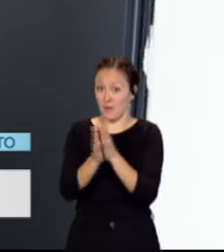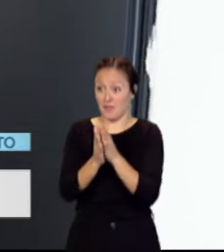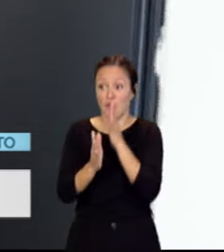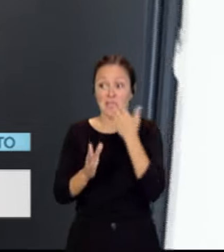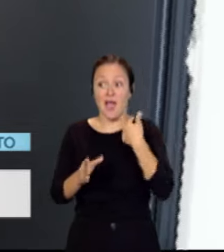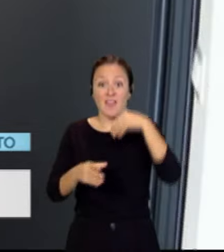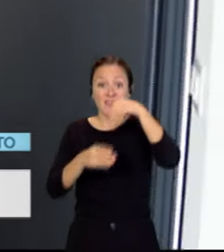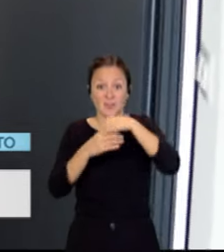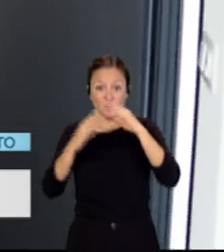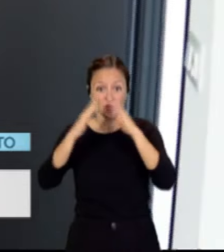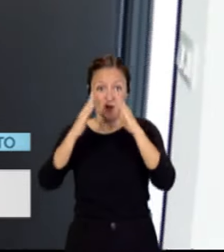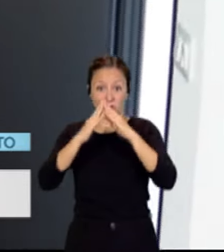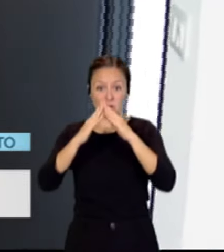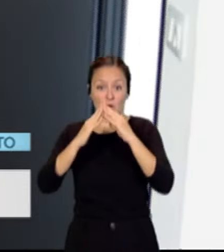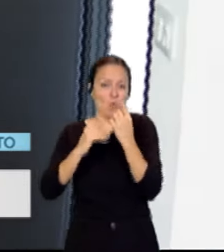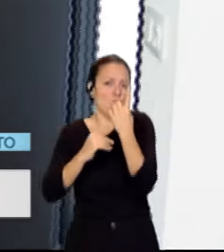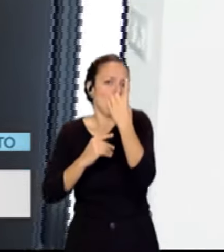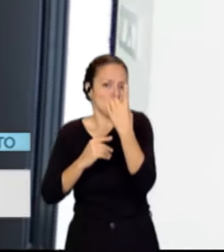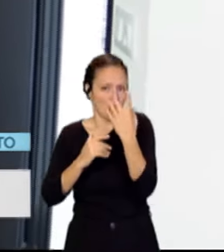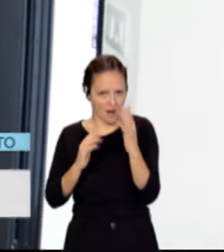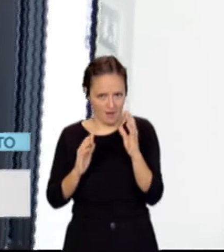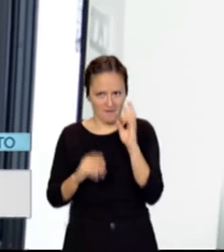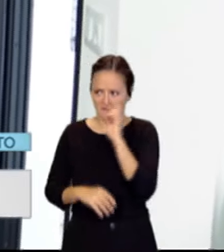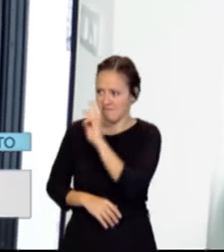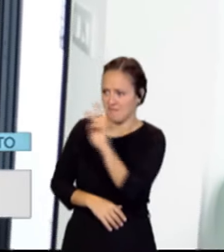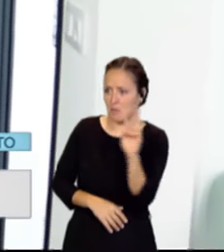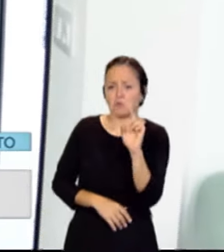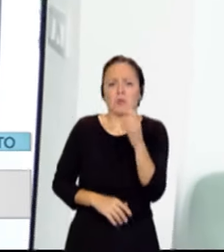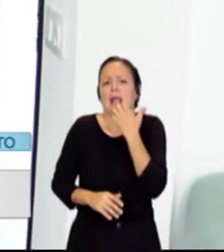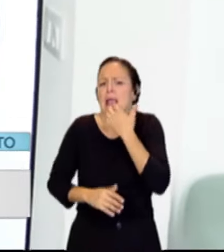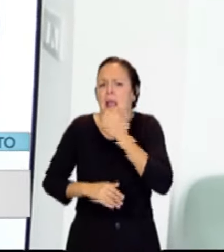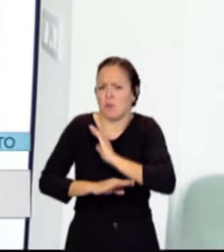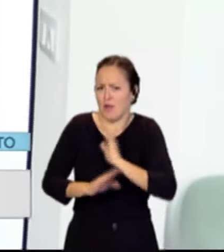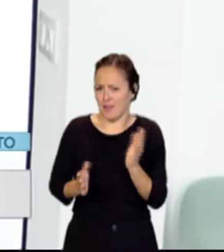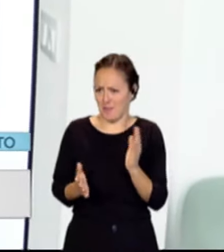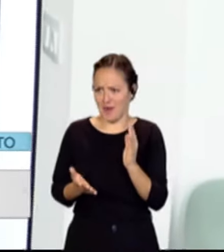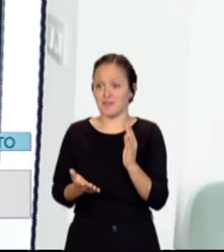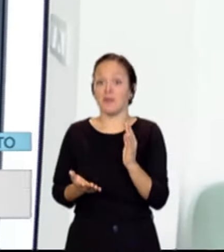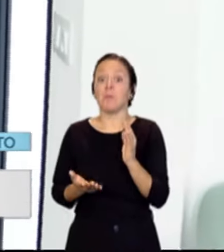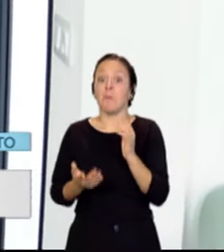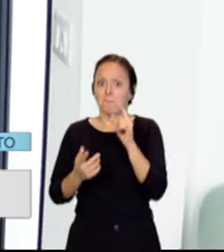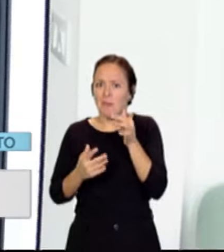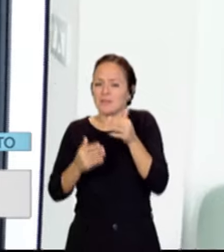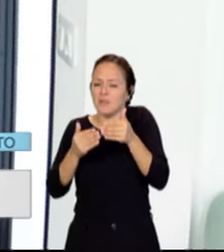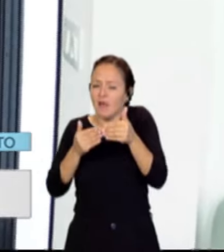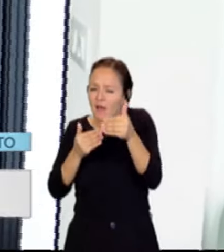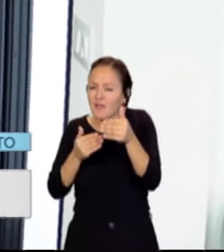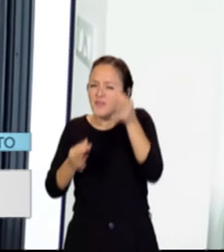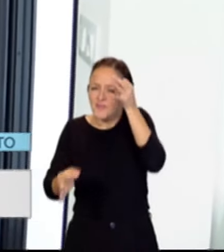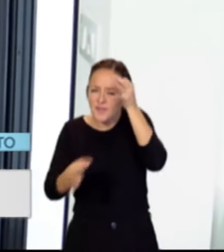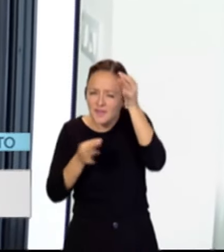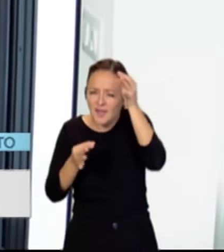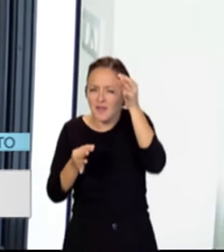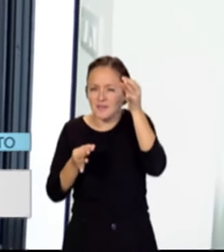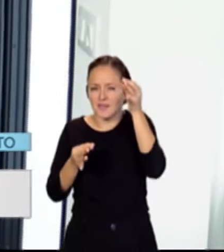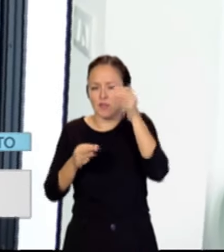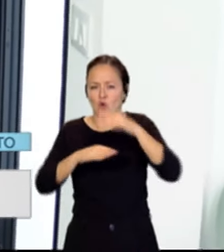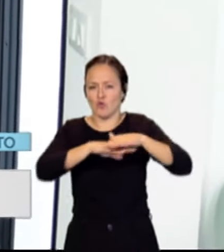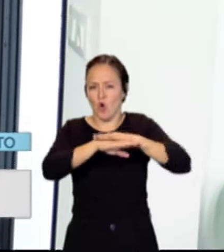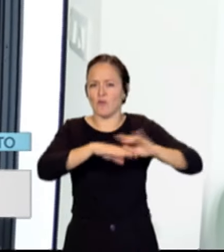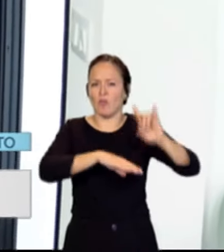interior de una de estas viviendas modulares es solo un ejemplo Y todavía pues falta por conocer esos detalles en los que está trabajando el